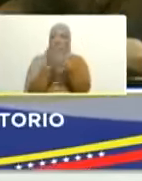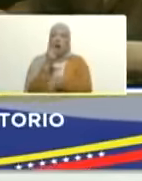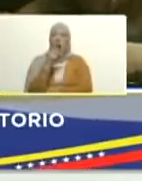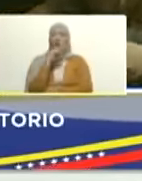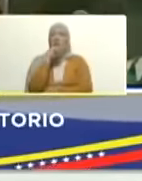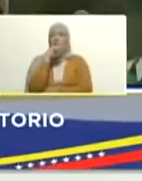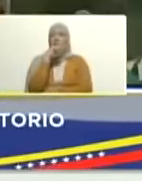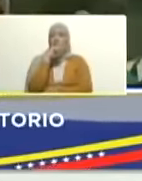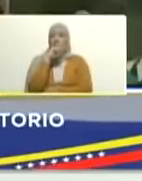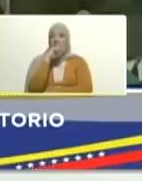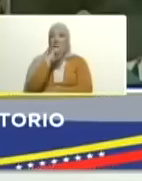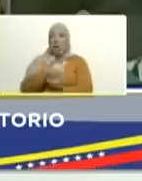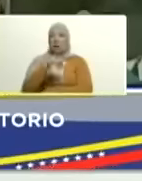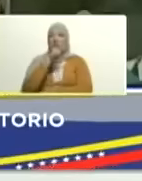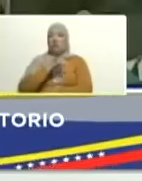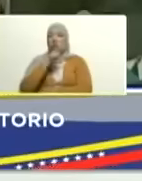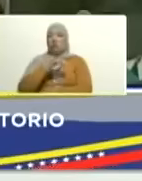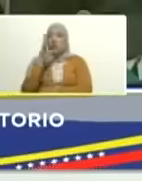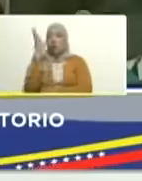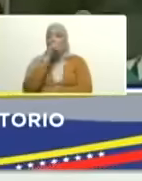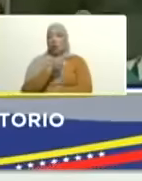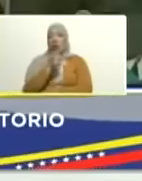intolerancia. Pero